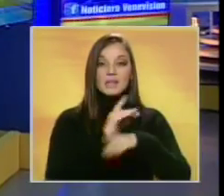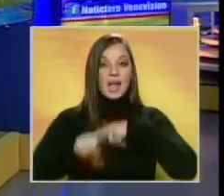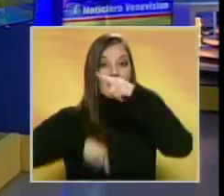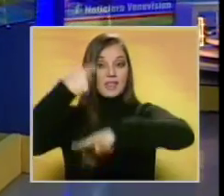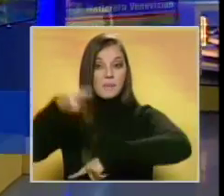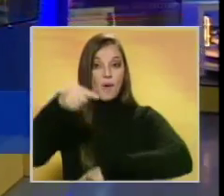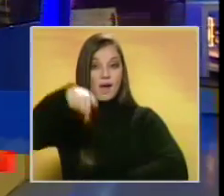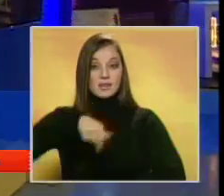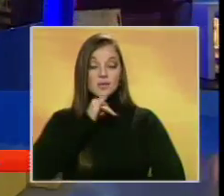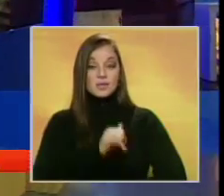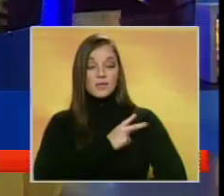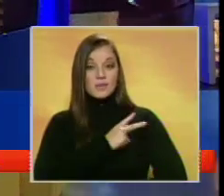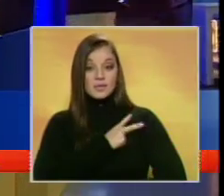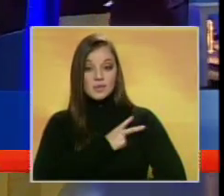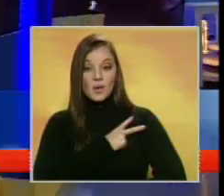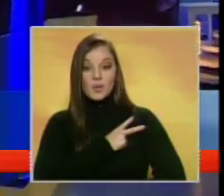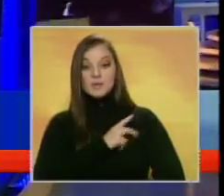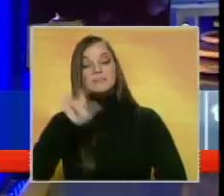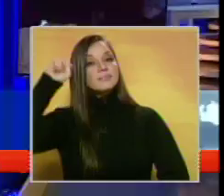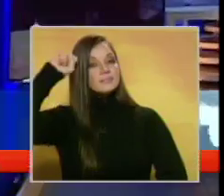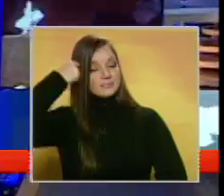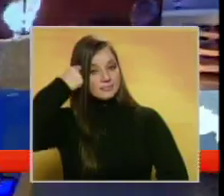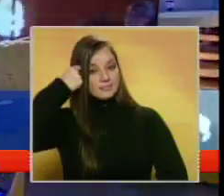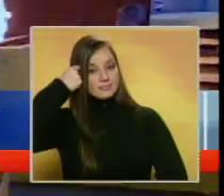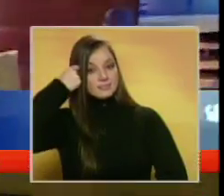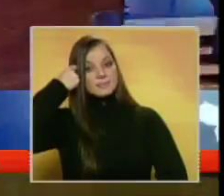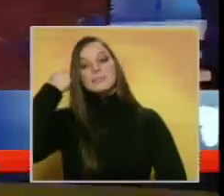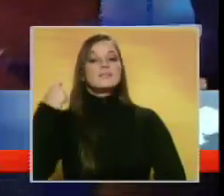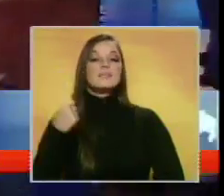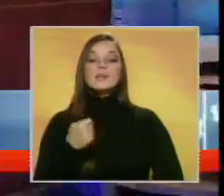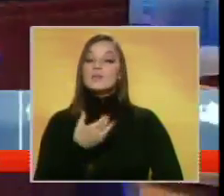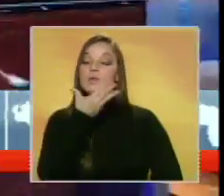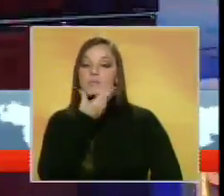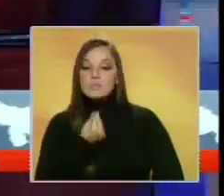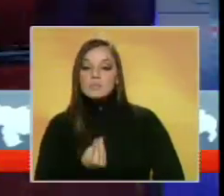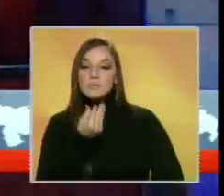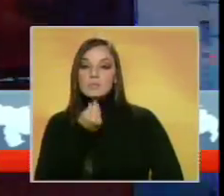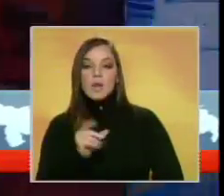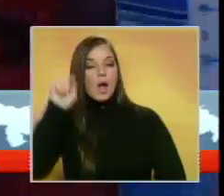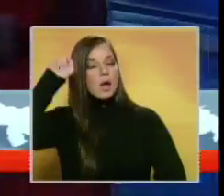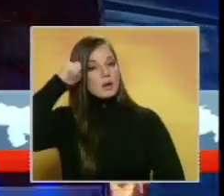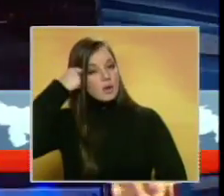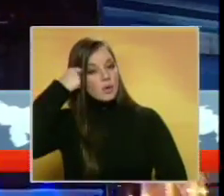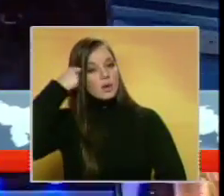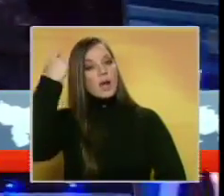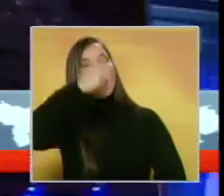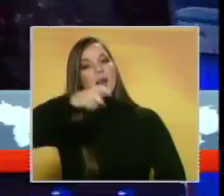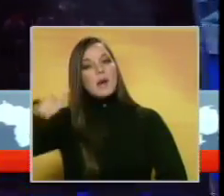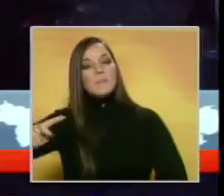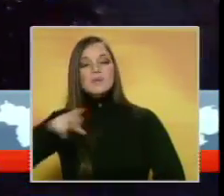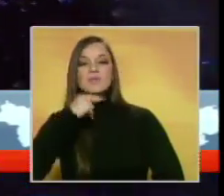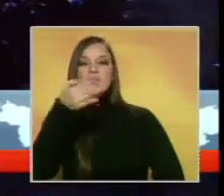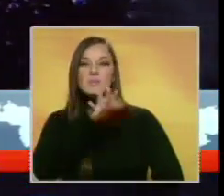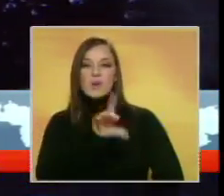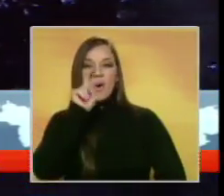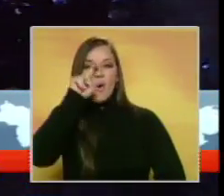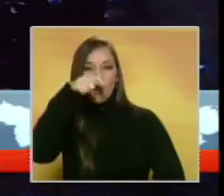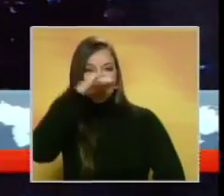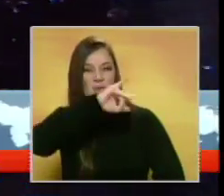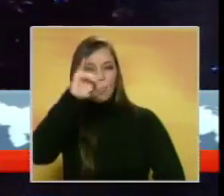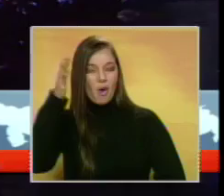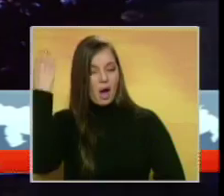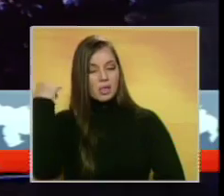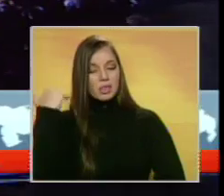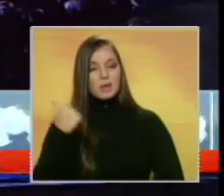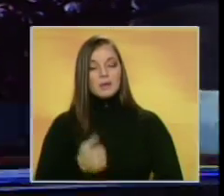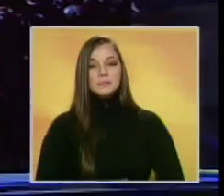noticiero Venevisión. Conmemoración. Israel rinde homenaje a las víctimas del Holocausto nazi. Los detalles